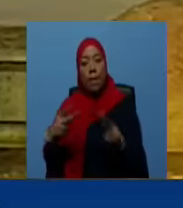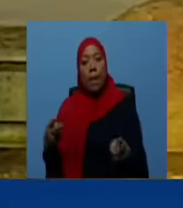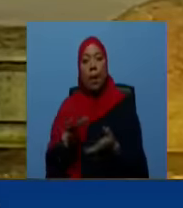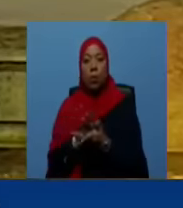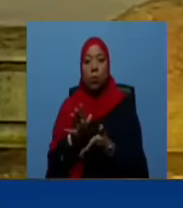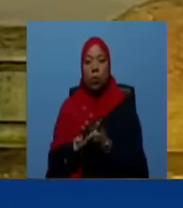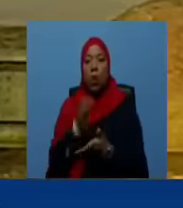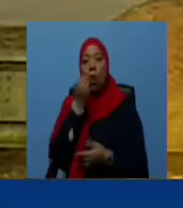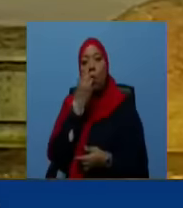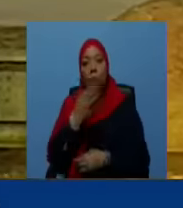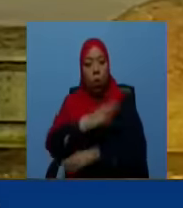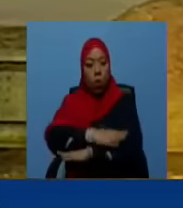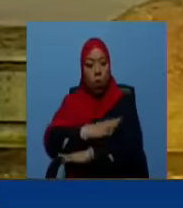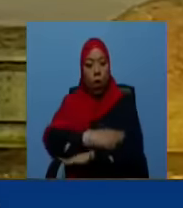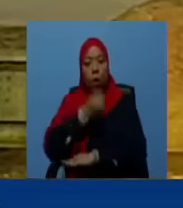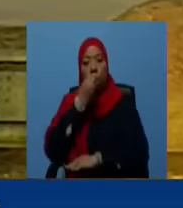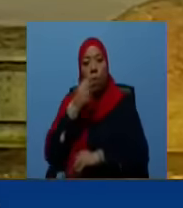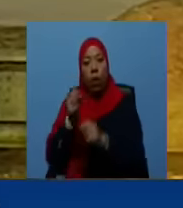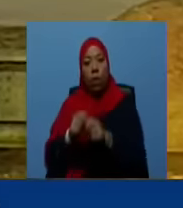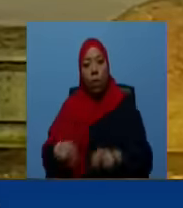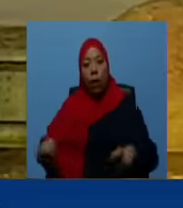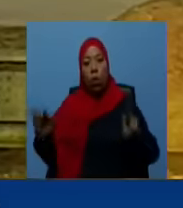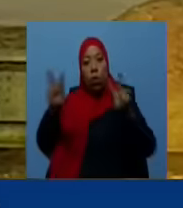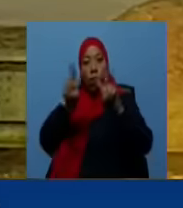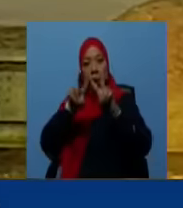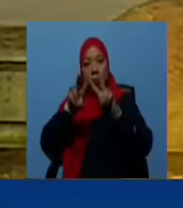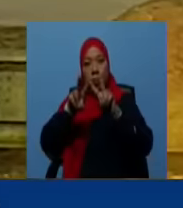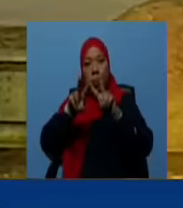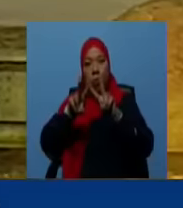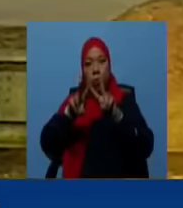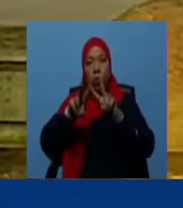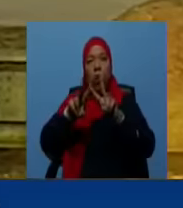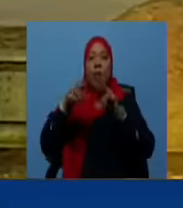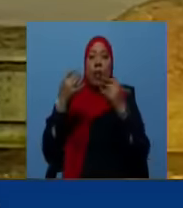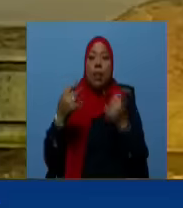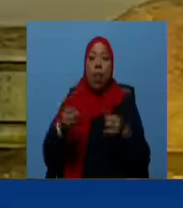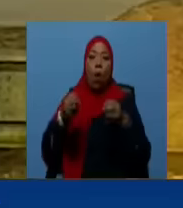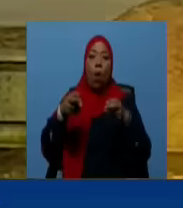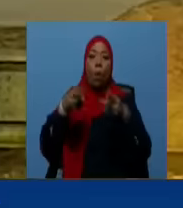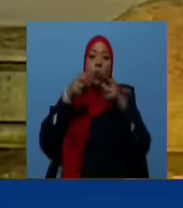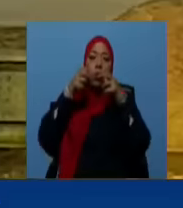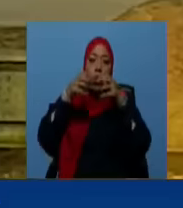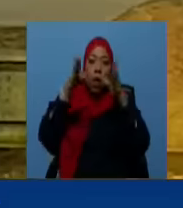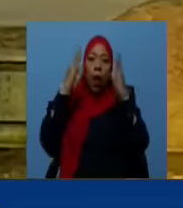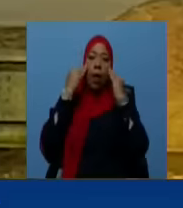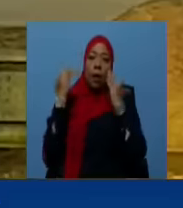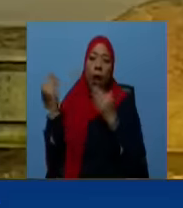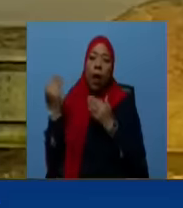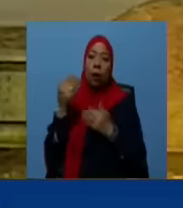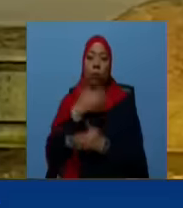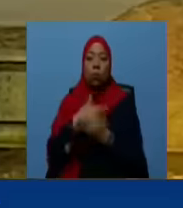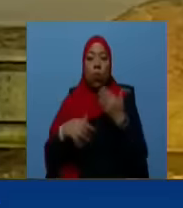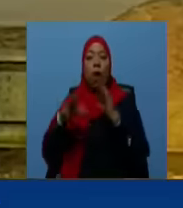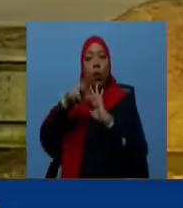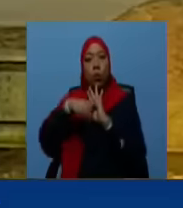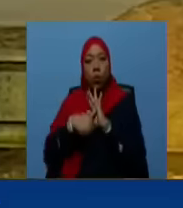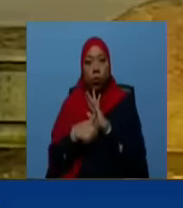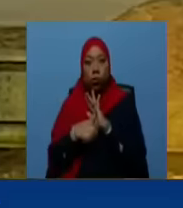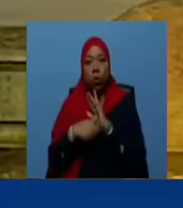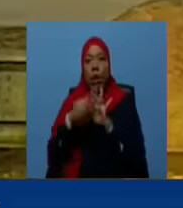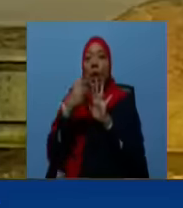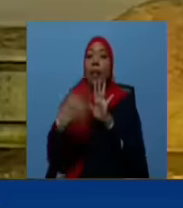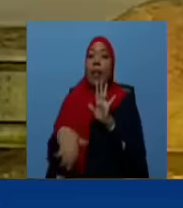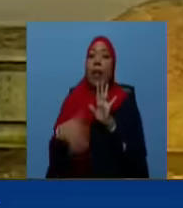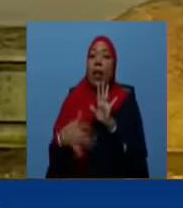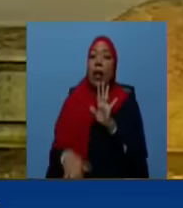de buenos ejemplos, de buenos valores, de oportunidades. Nos quisieron robar el derecho a